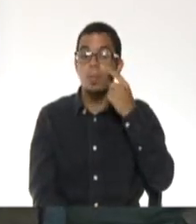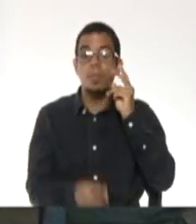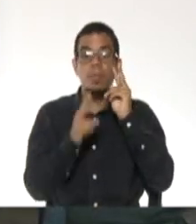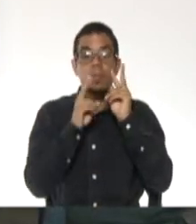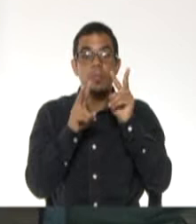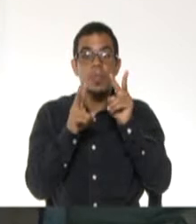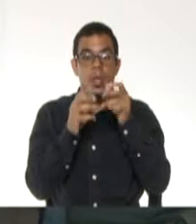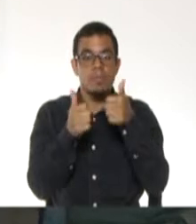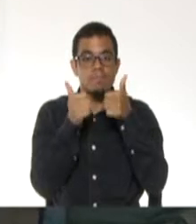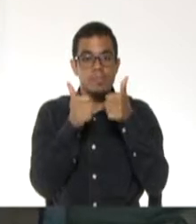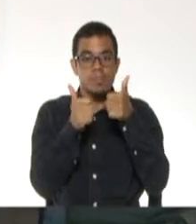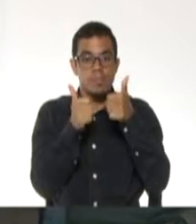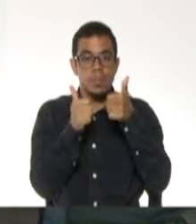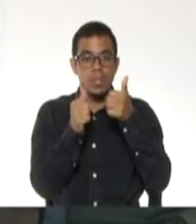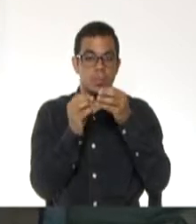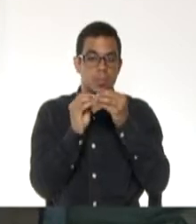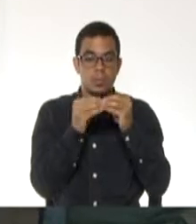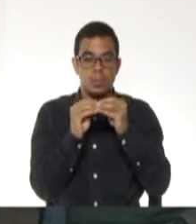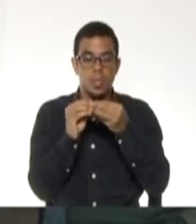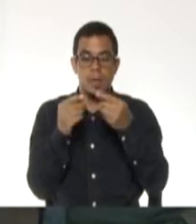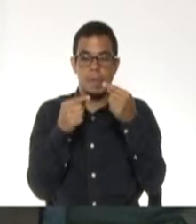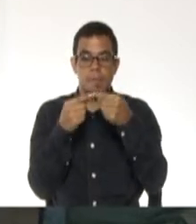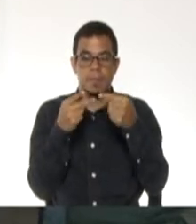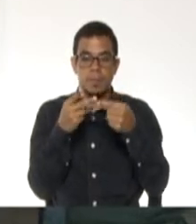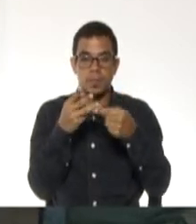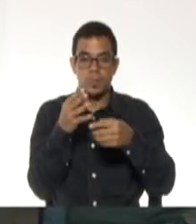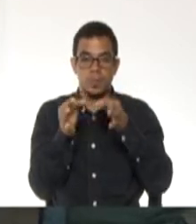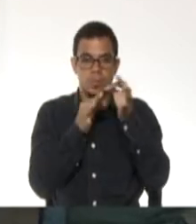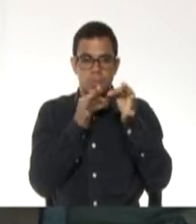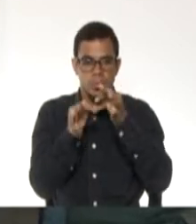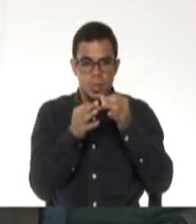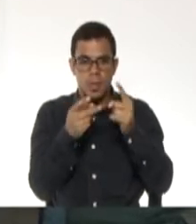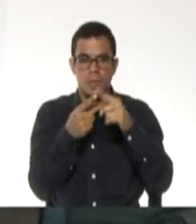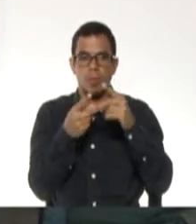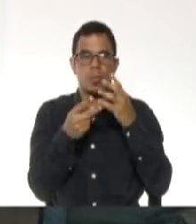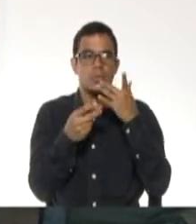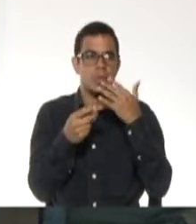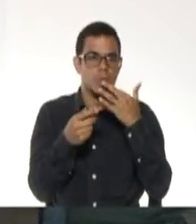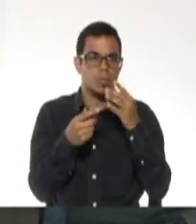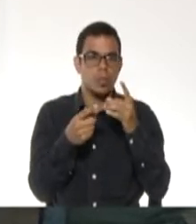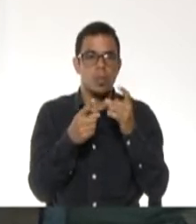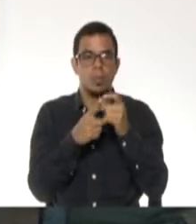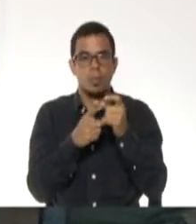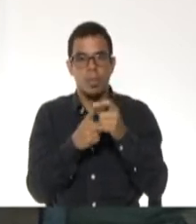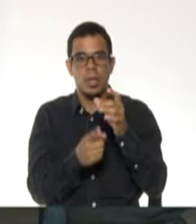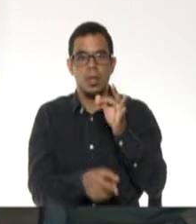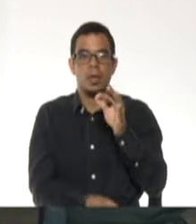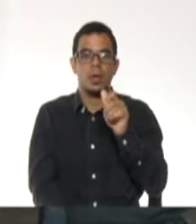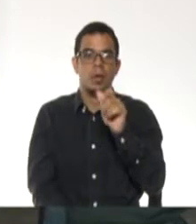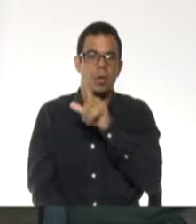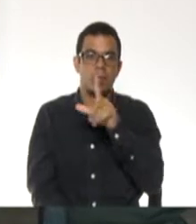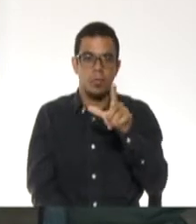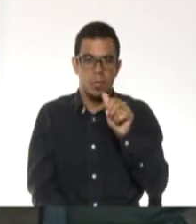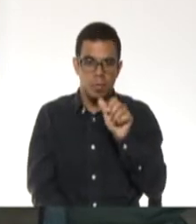muy atentas a términos y definiciones como falla, reparar,